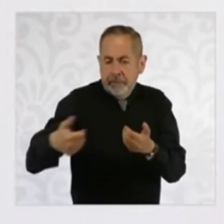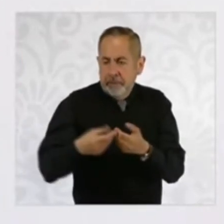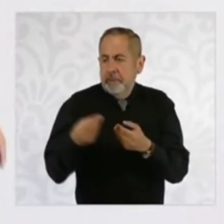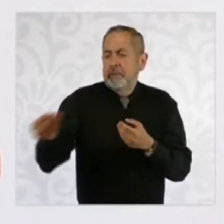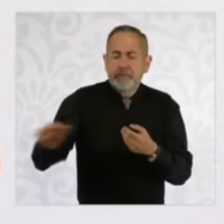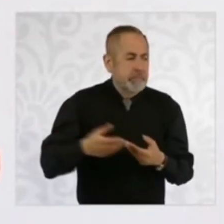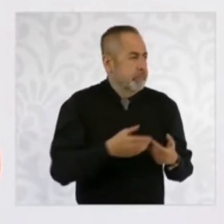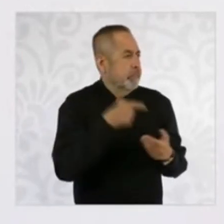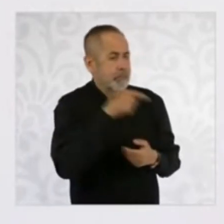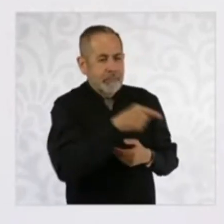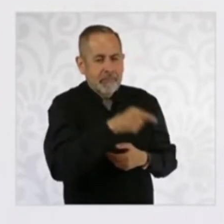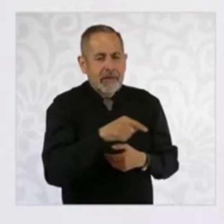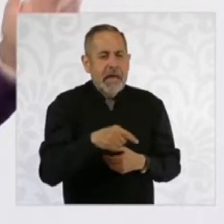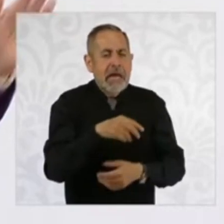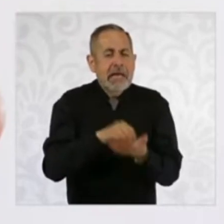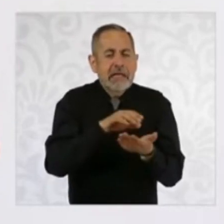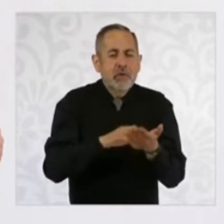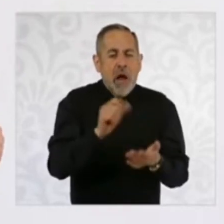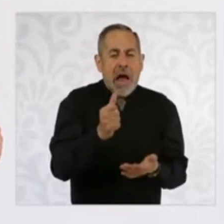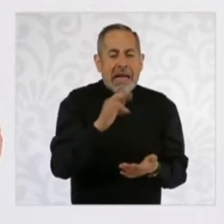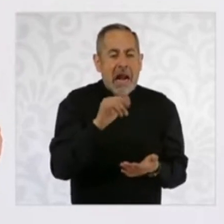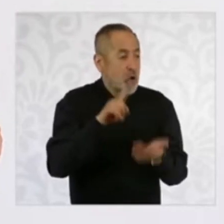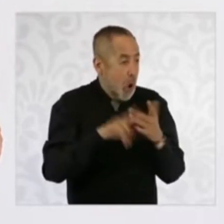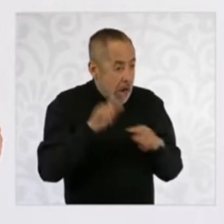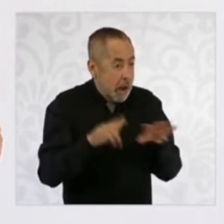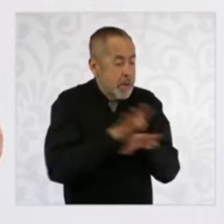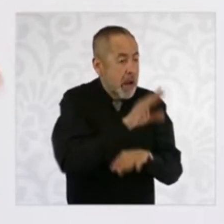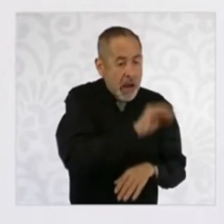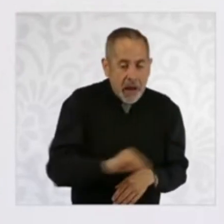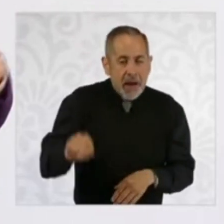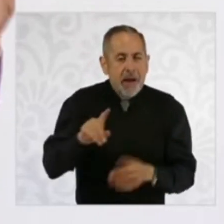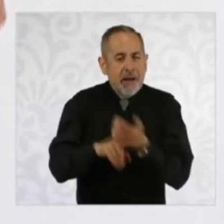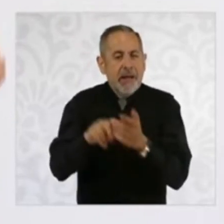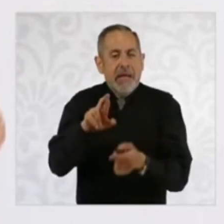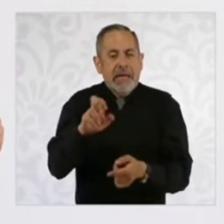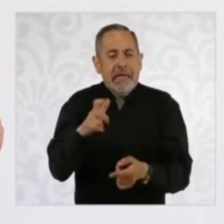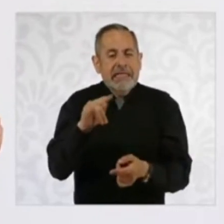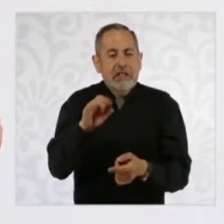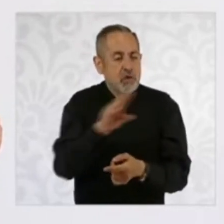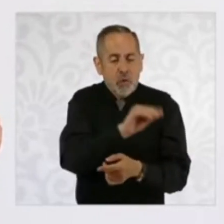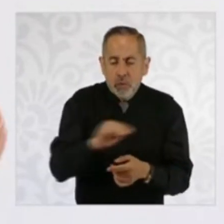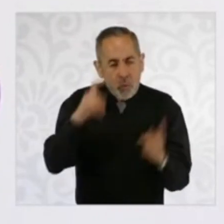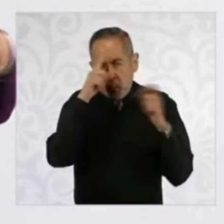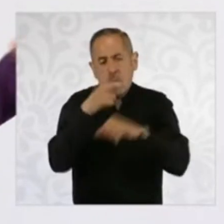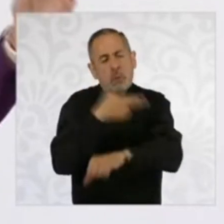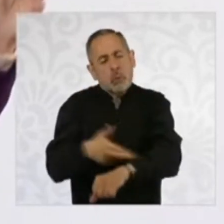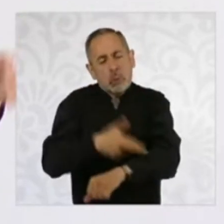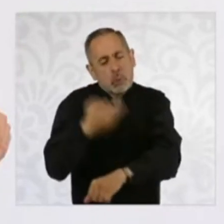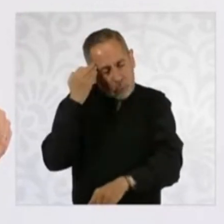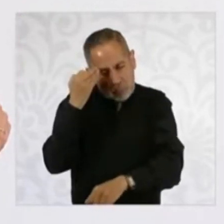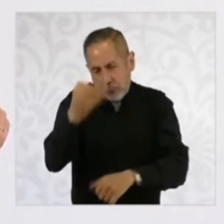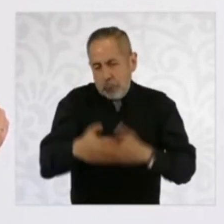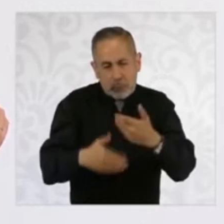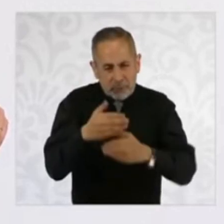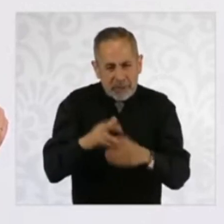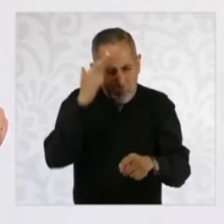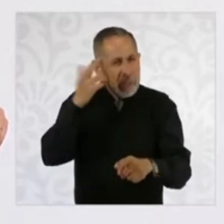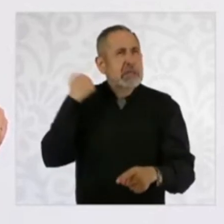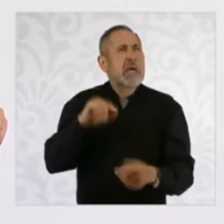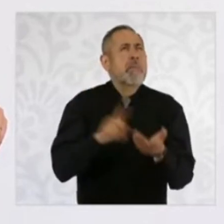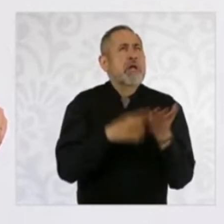digamos, al registro público de la propiedad, pues lleva un proceso importante si es que el ejido entró a todo este proceso que se desató después